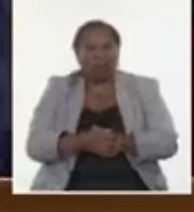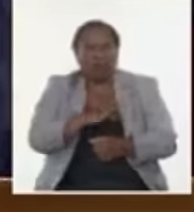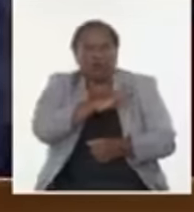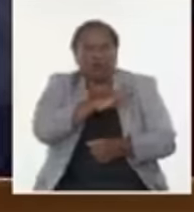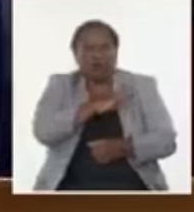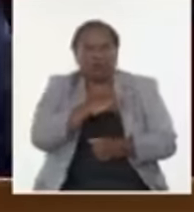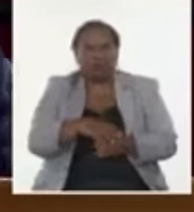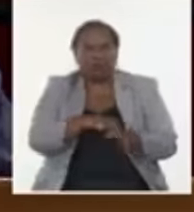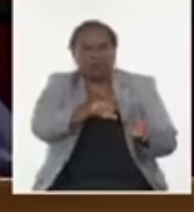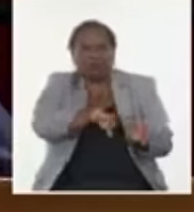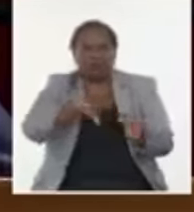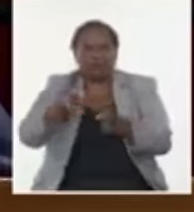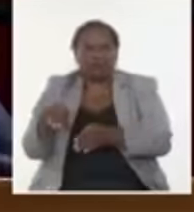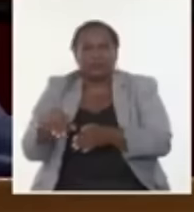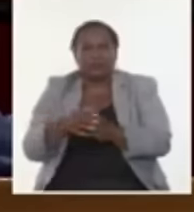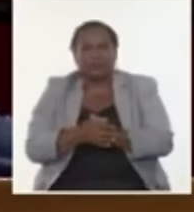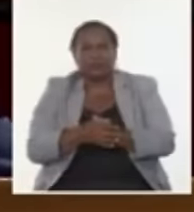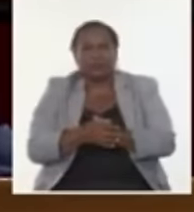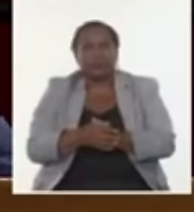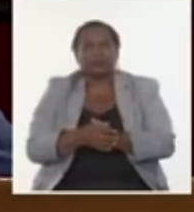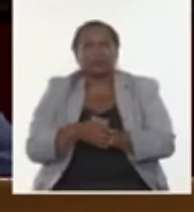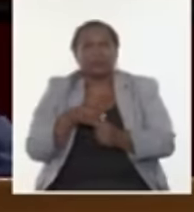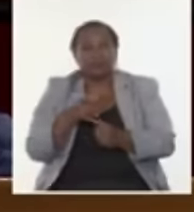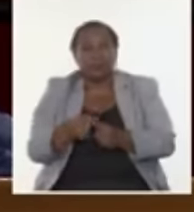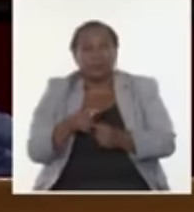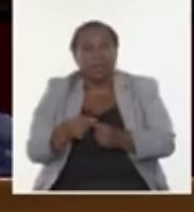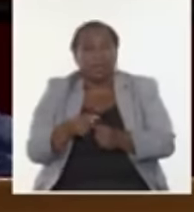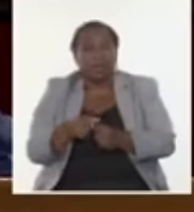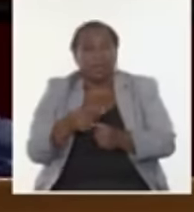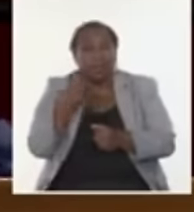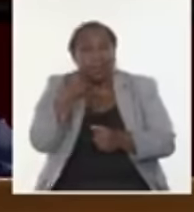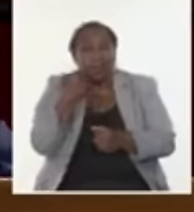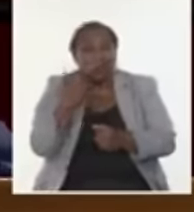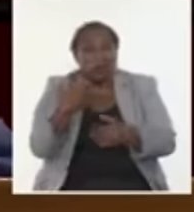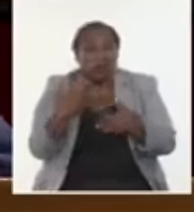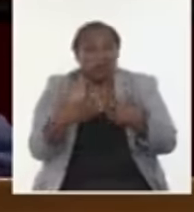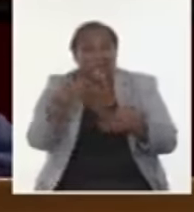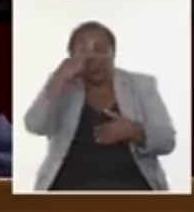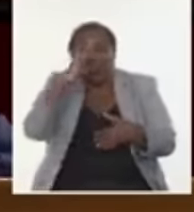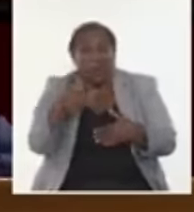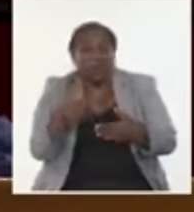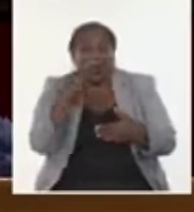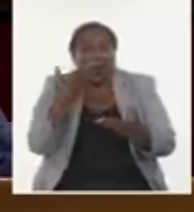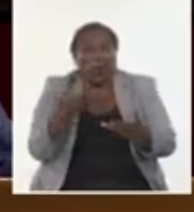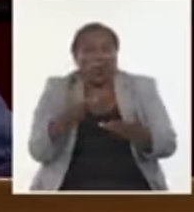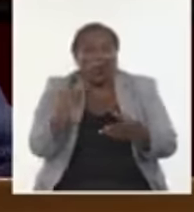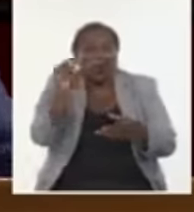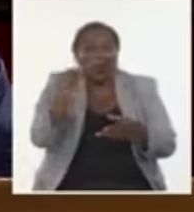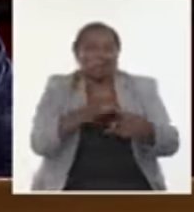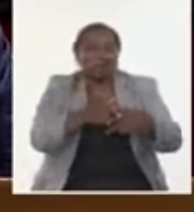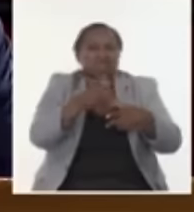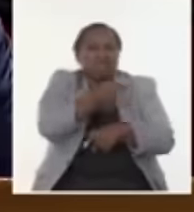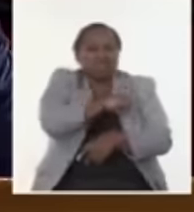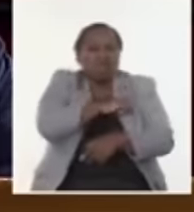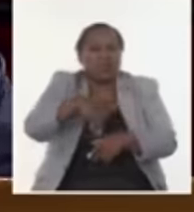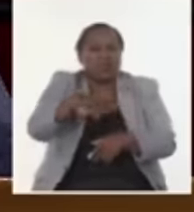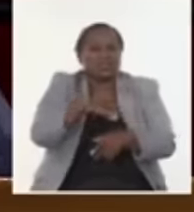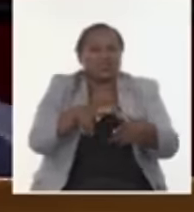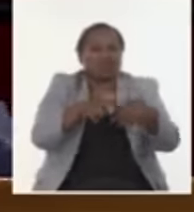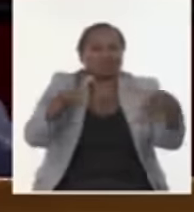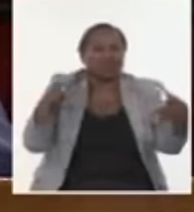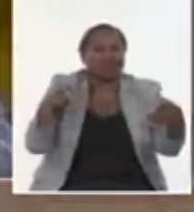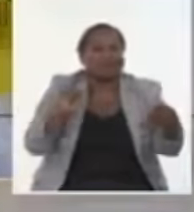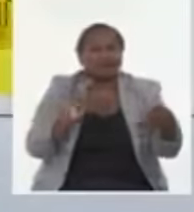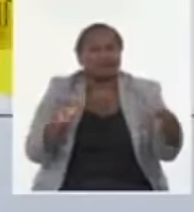El comportamiento de la dinámica demográfica en el país, cuestión que dirigimos, conducimos a punta de lápiz.